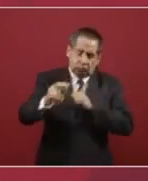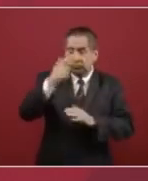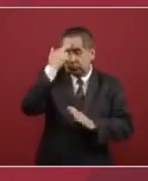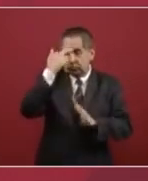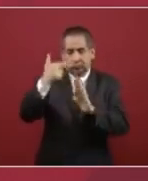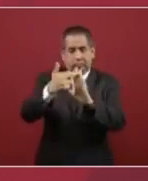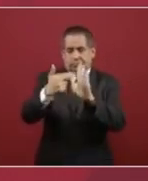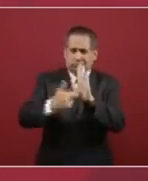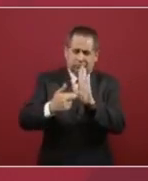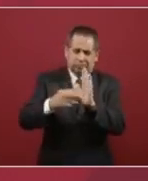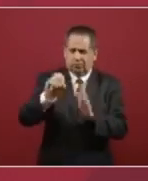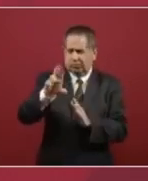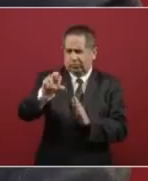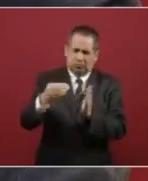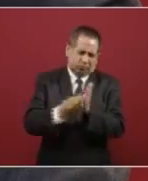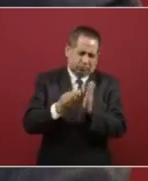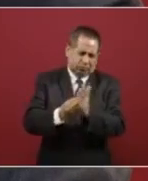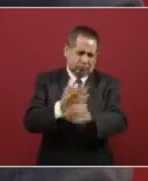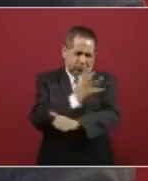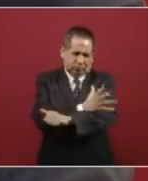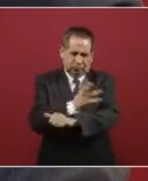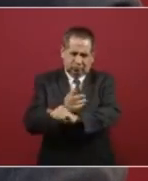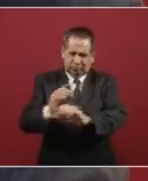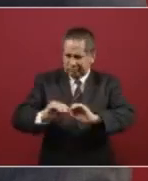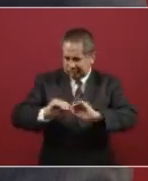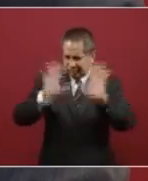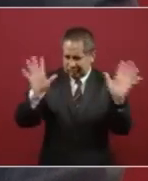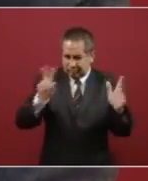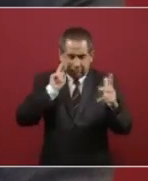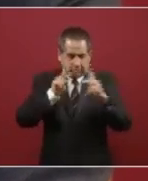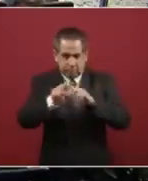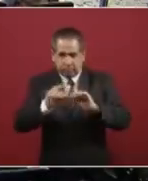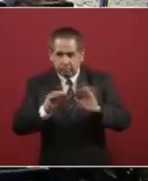la democracia es la transparencia.